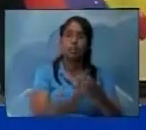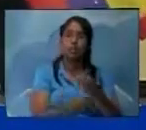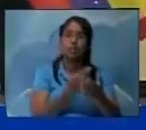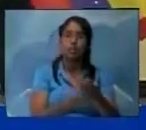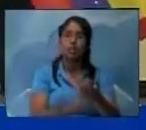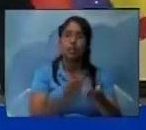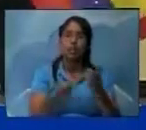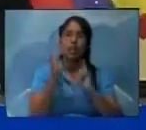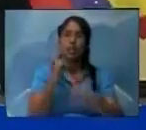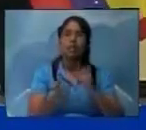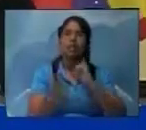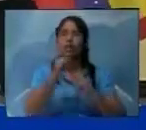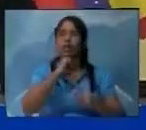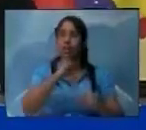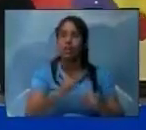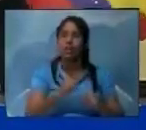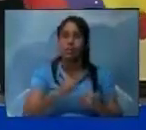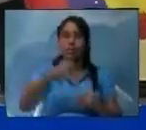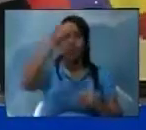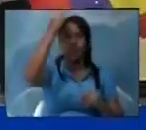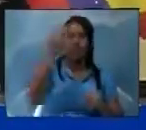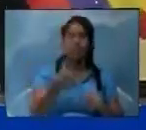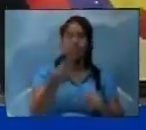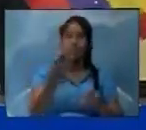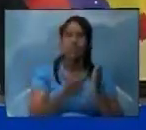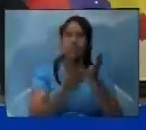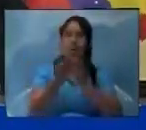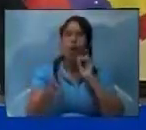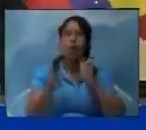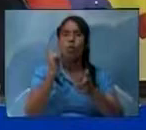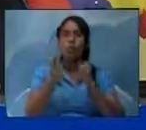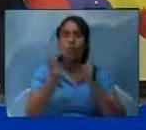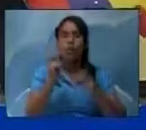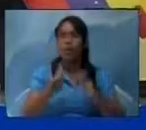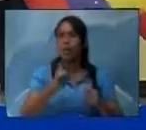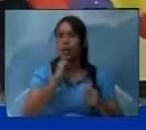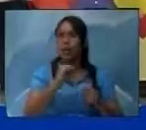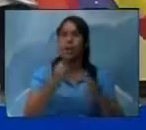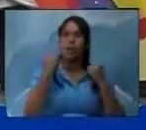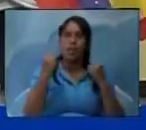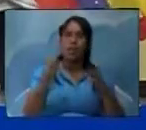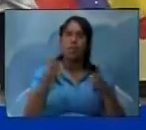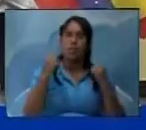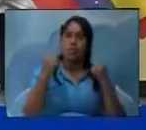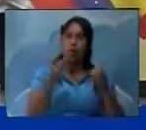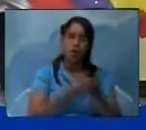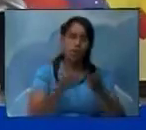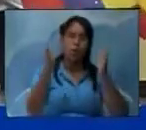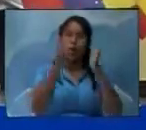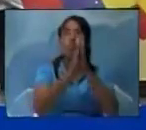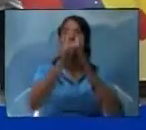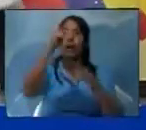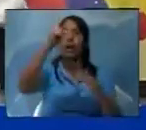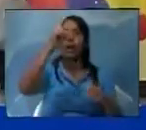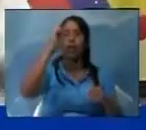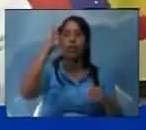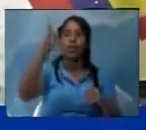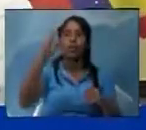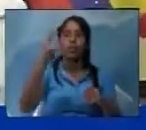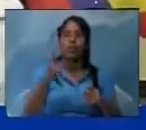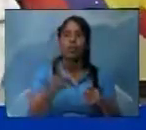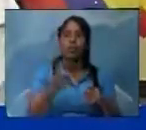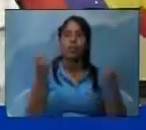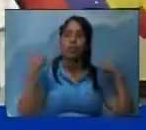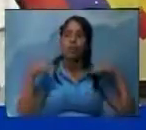aunque eran creyentes, aunque eran muy consagrados al Señor,